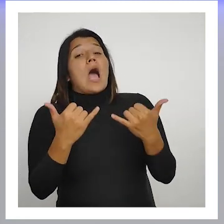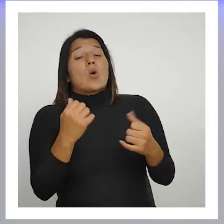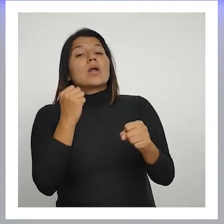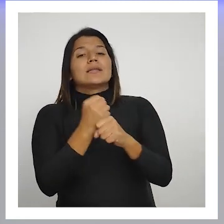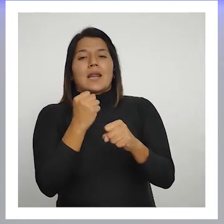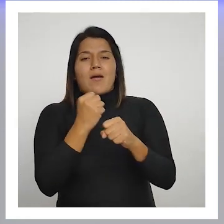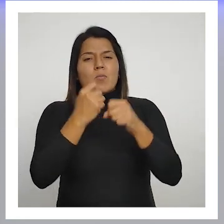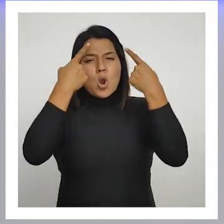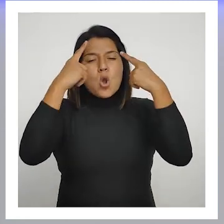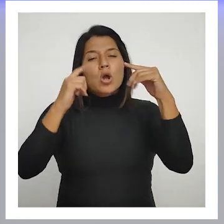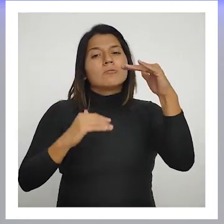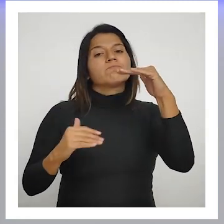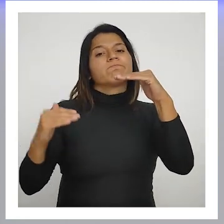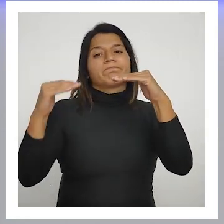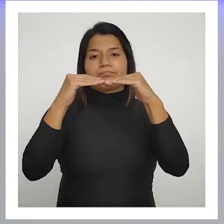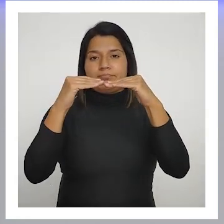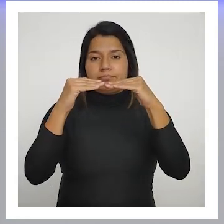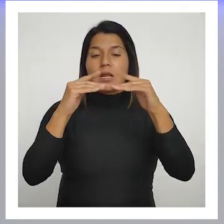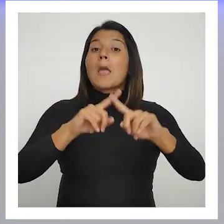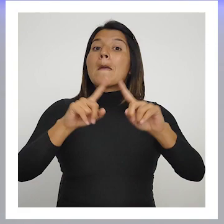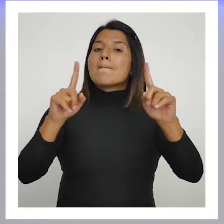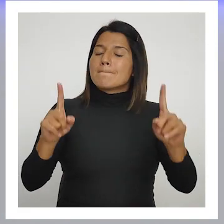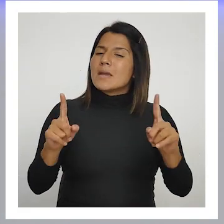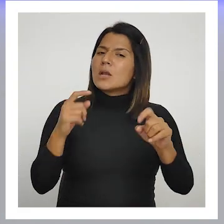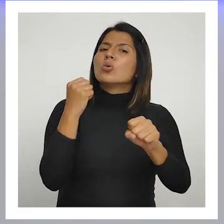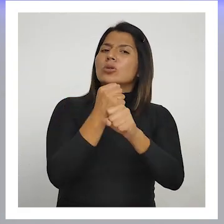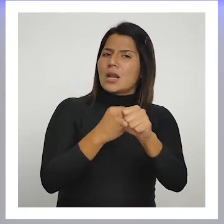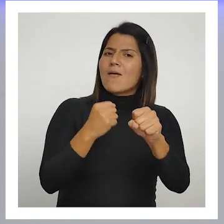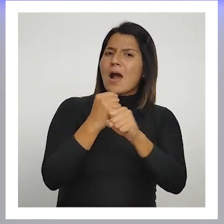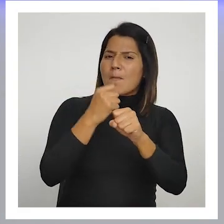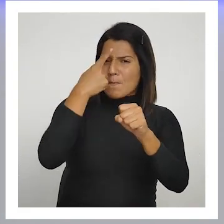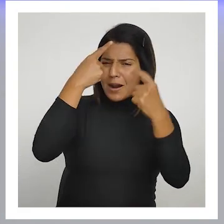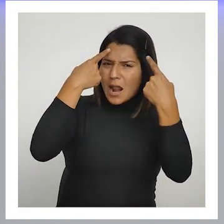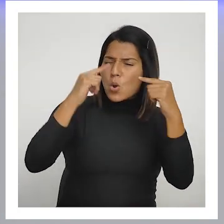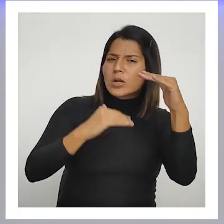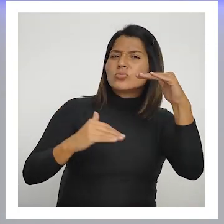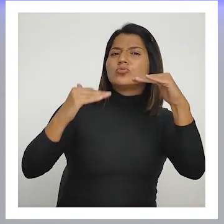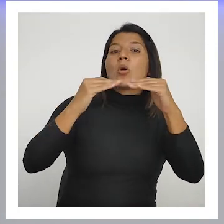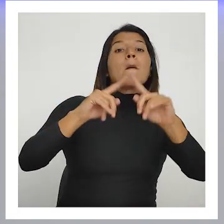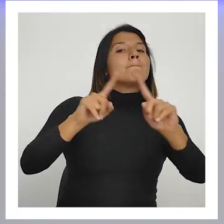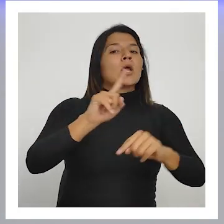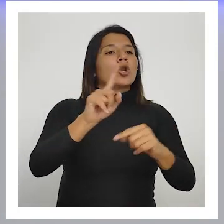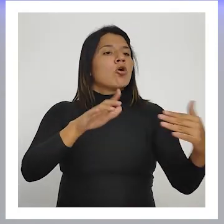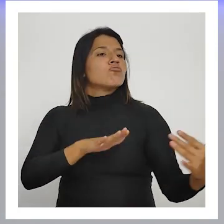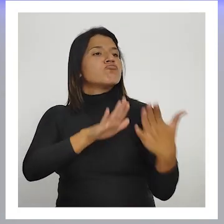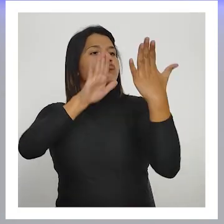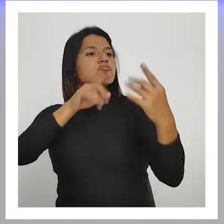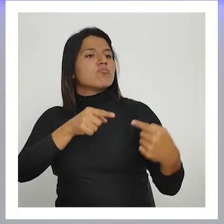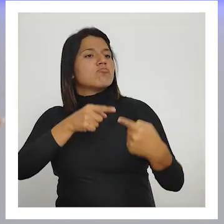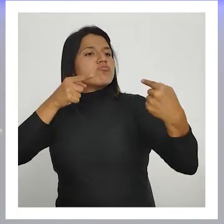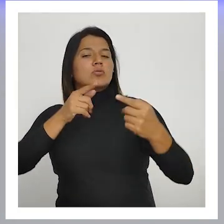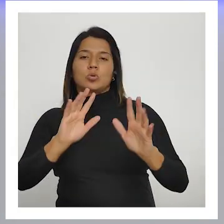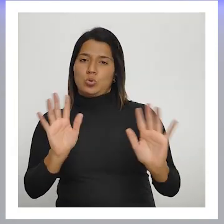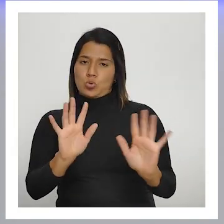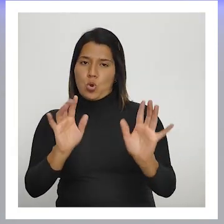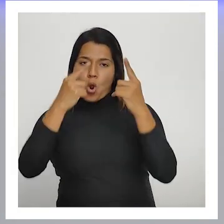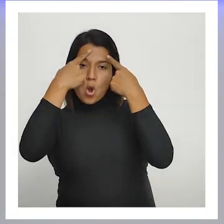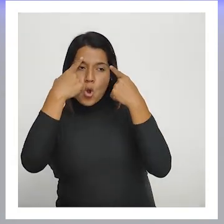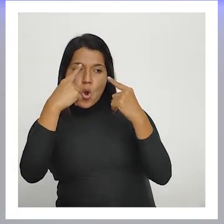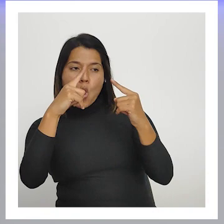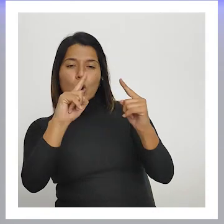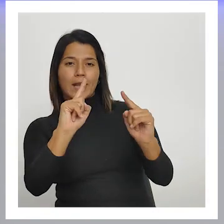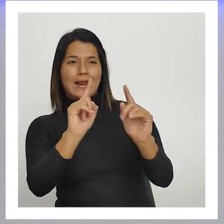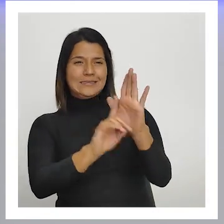en cerrar esas brechas, pero estamos trabajando en cerrar esas brechas no desde la confrontación, sino desde sentarnos a construir puentes